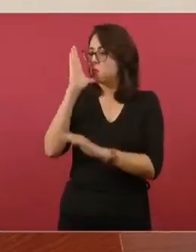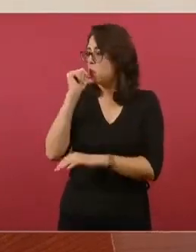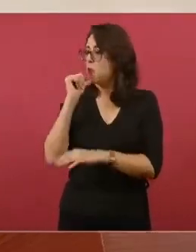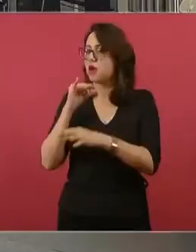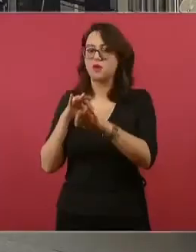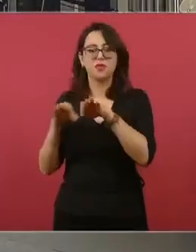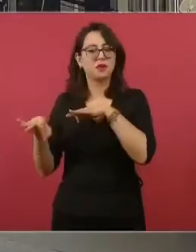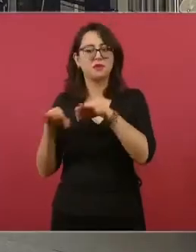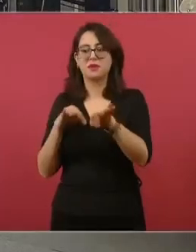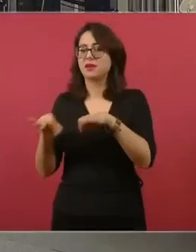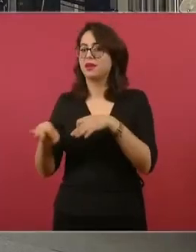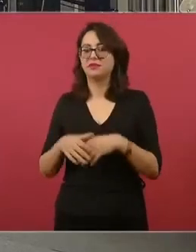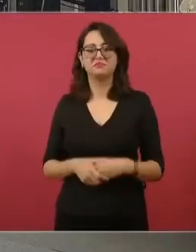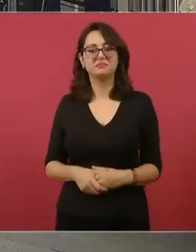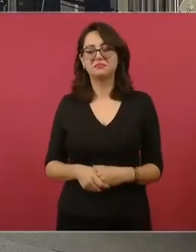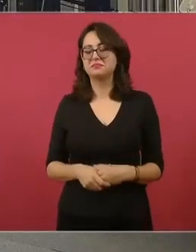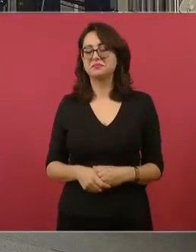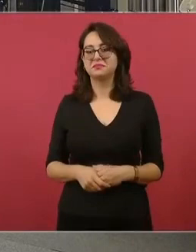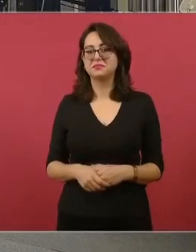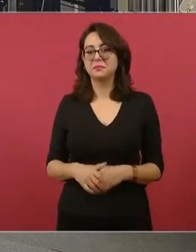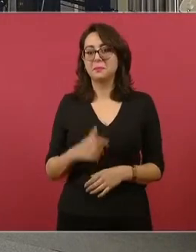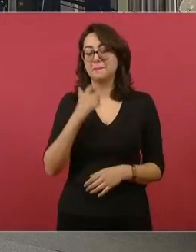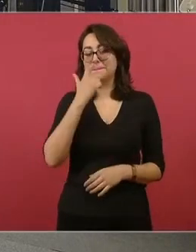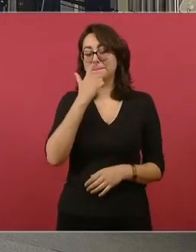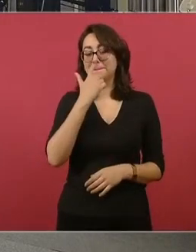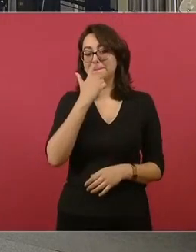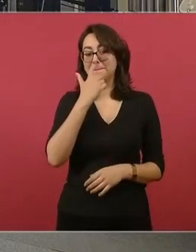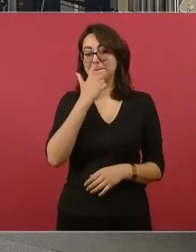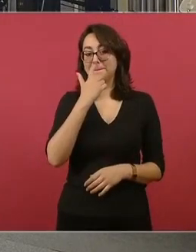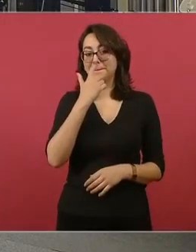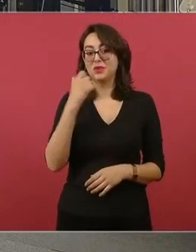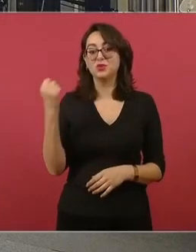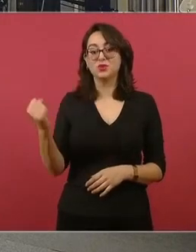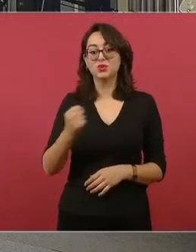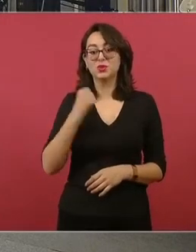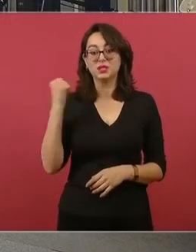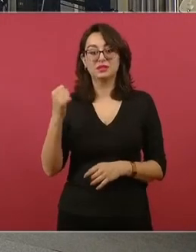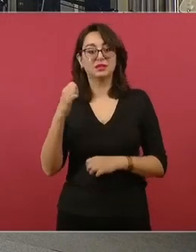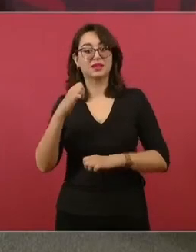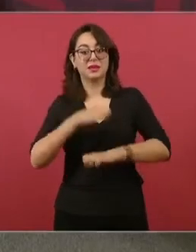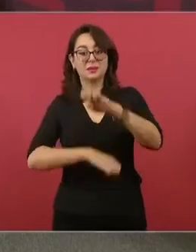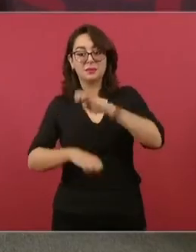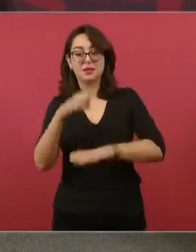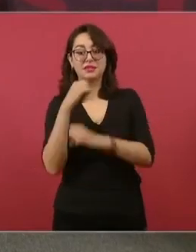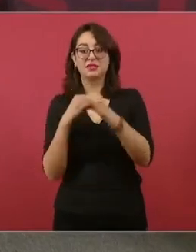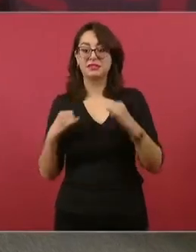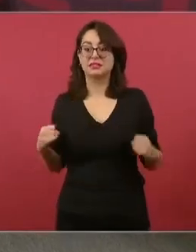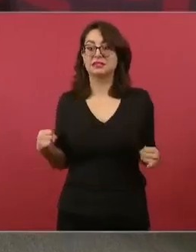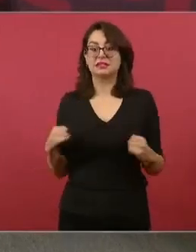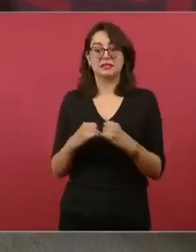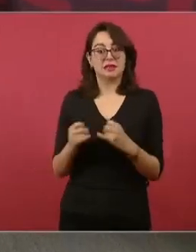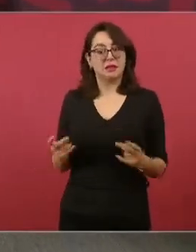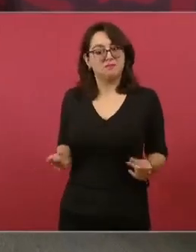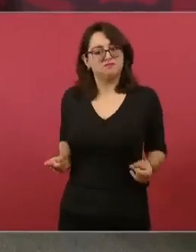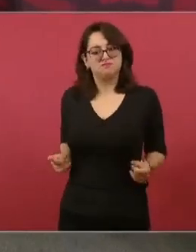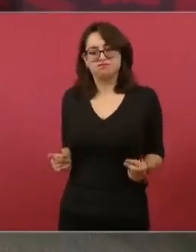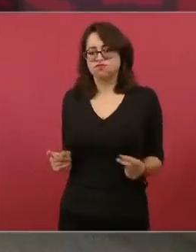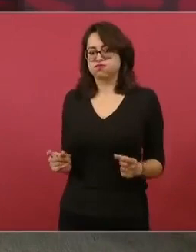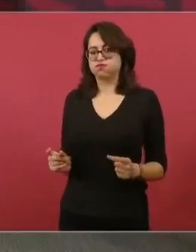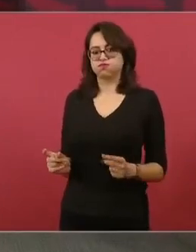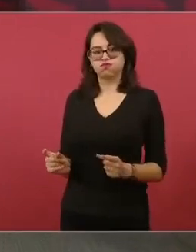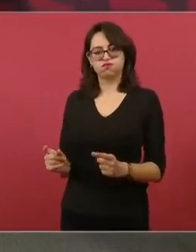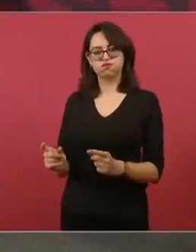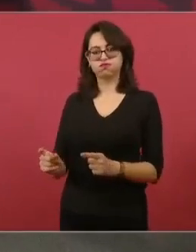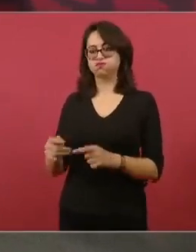se aplicaron las empresas, felicidades. Hay empresas extranjeras,